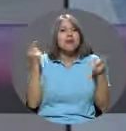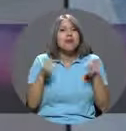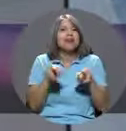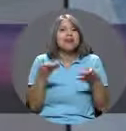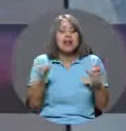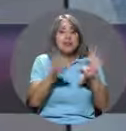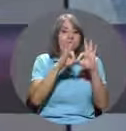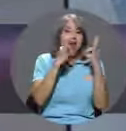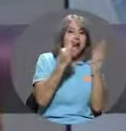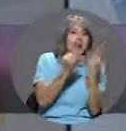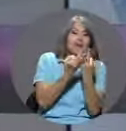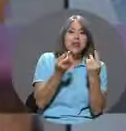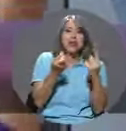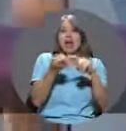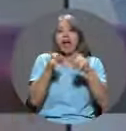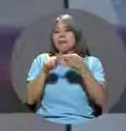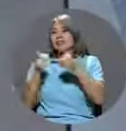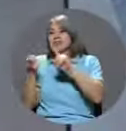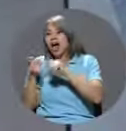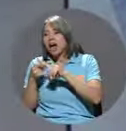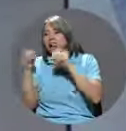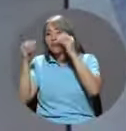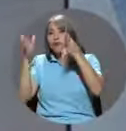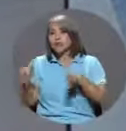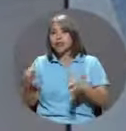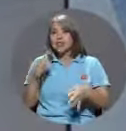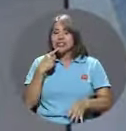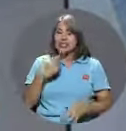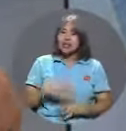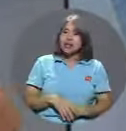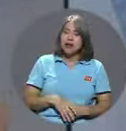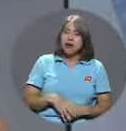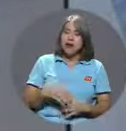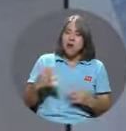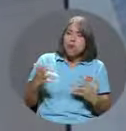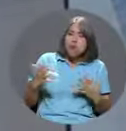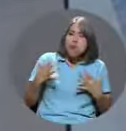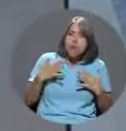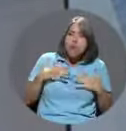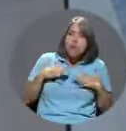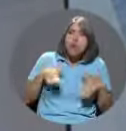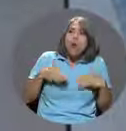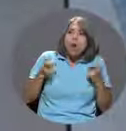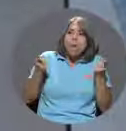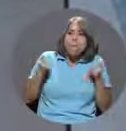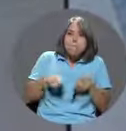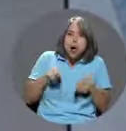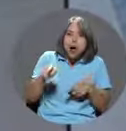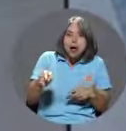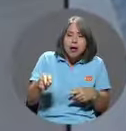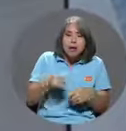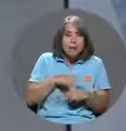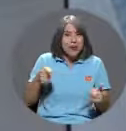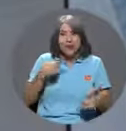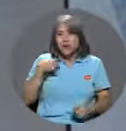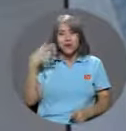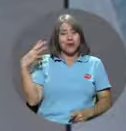profesores, dicen cosa, pero como que no se nos hace evidente en el momento eso, sino hasta después.